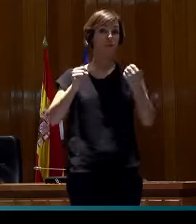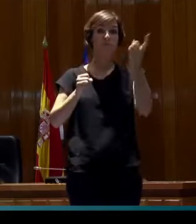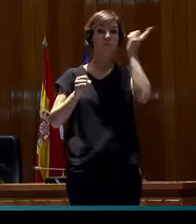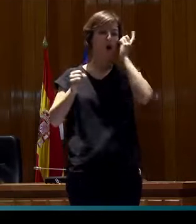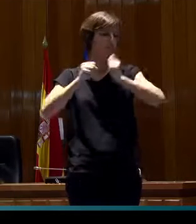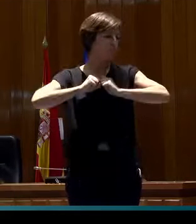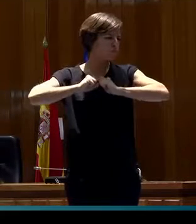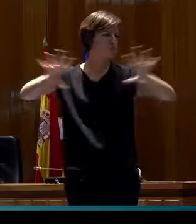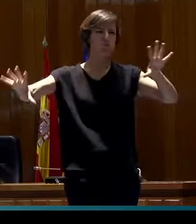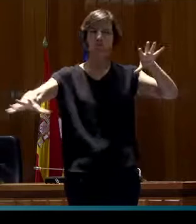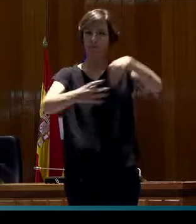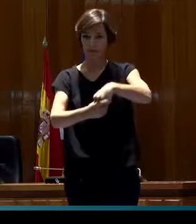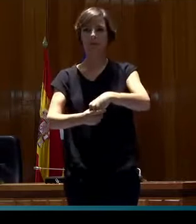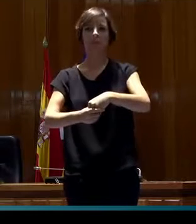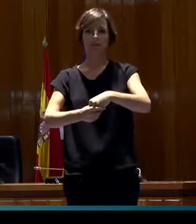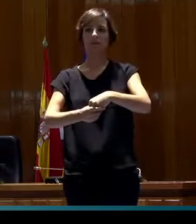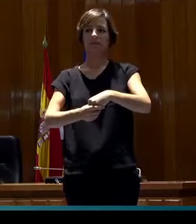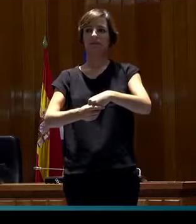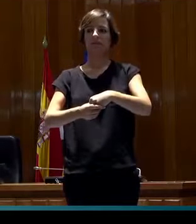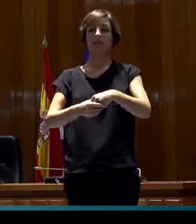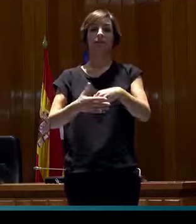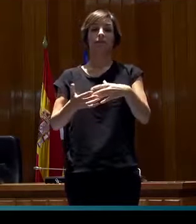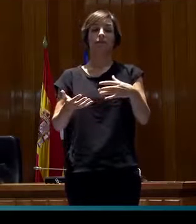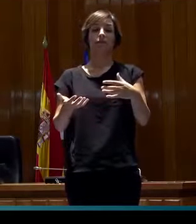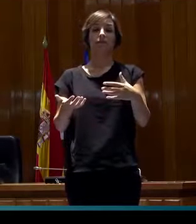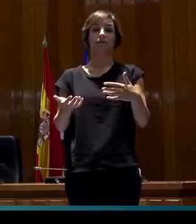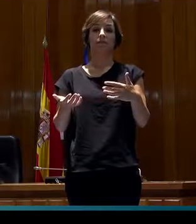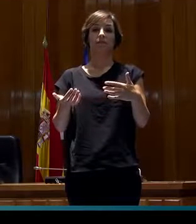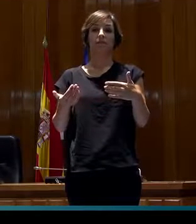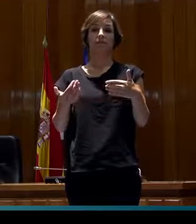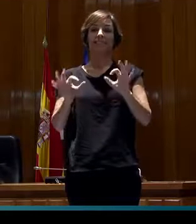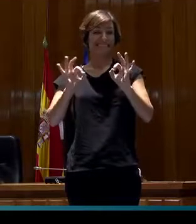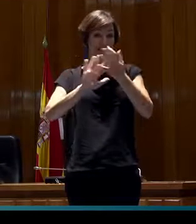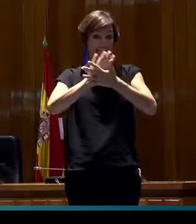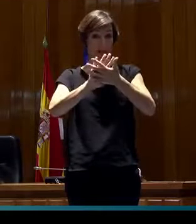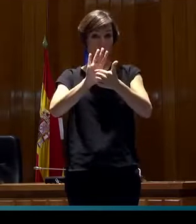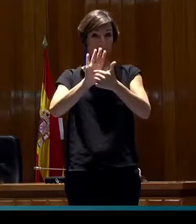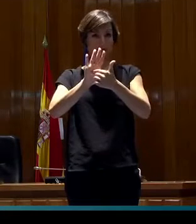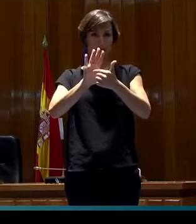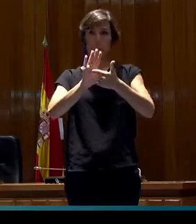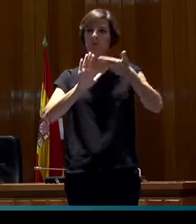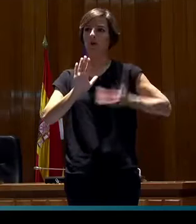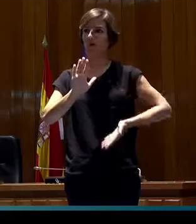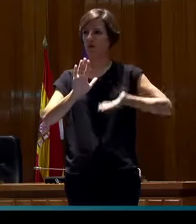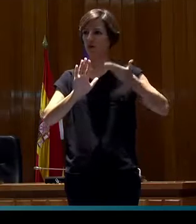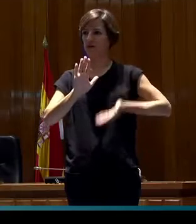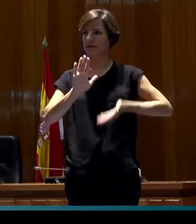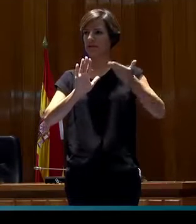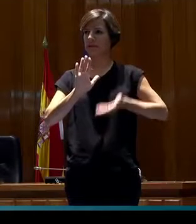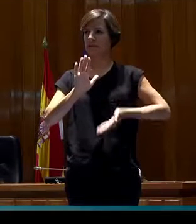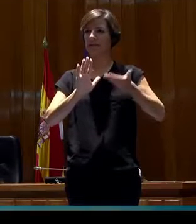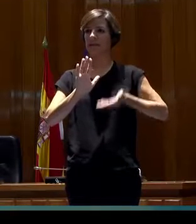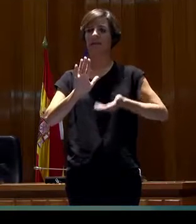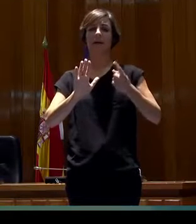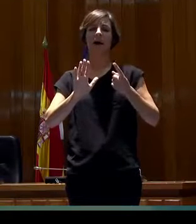móviles. Sin duda, y lo que se refiere a la lengua de signos, muy importante también, un avance